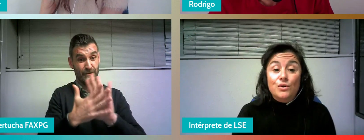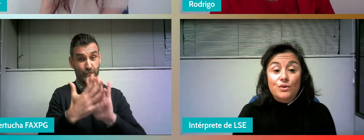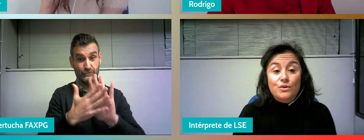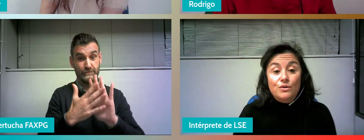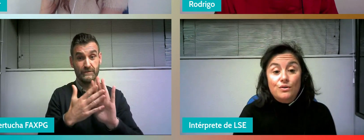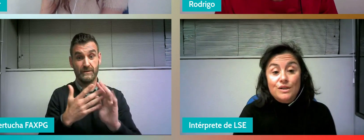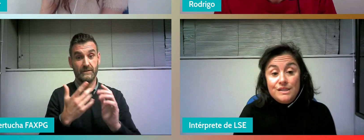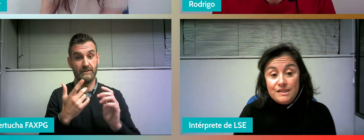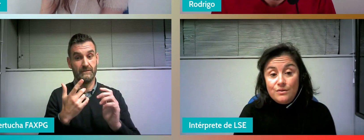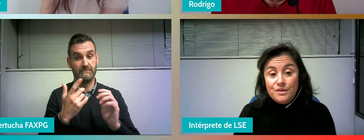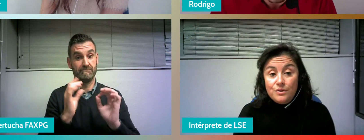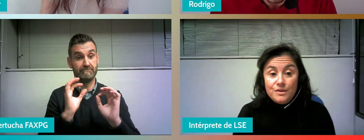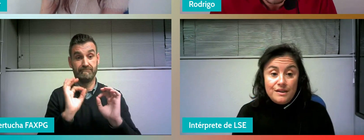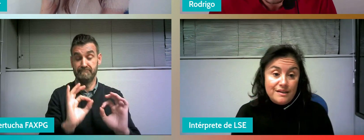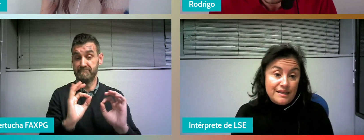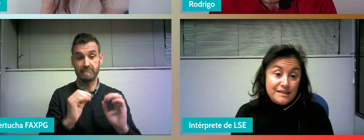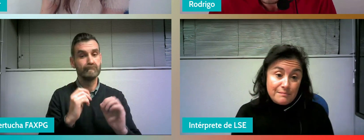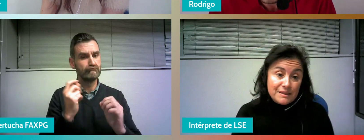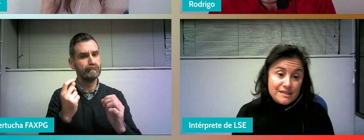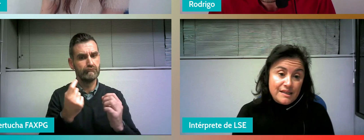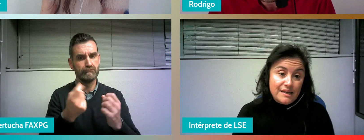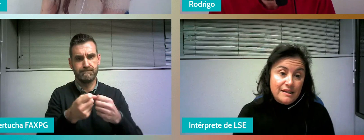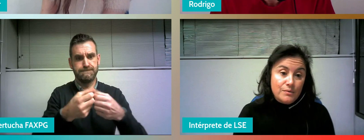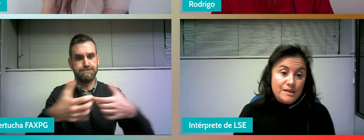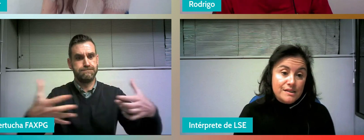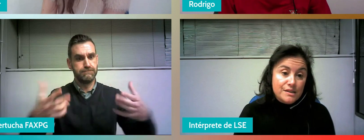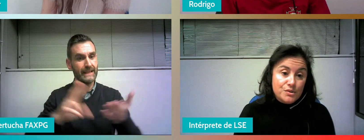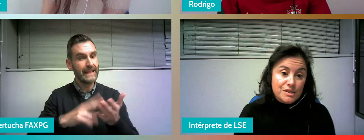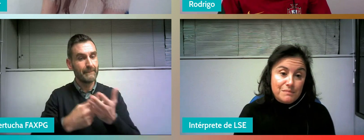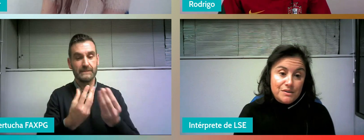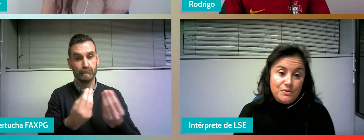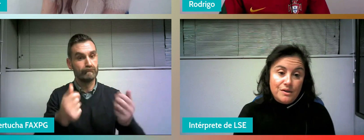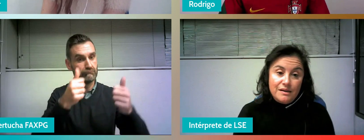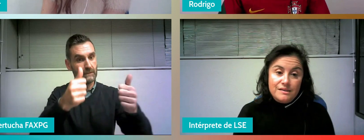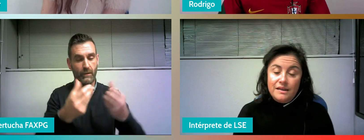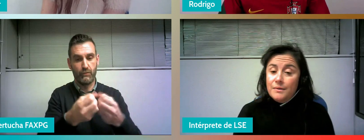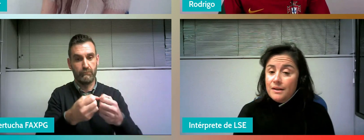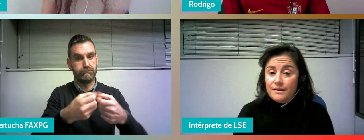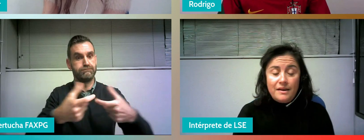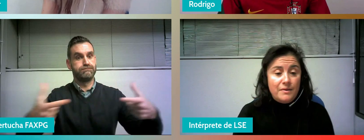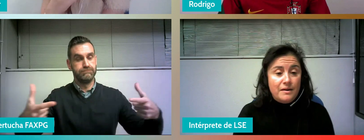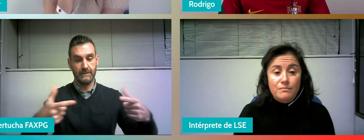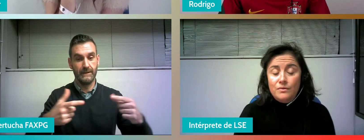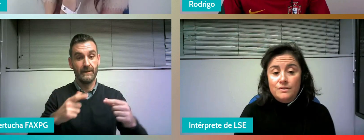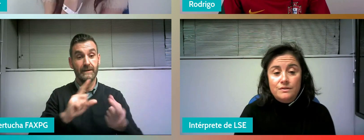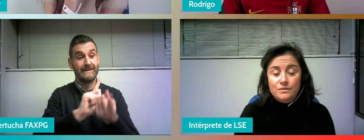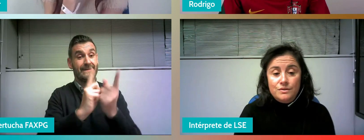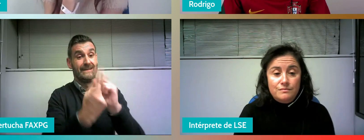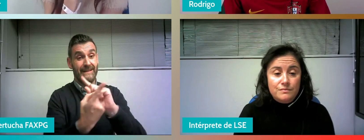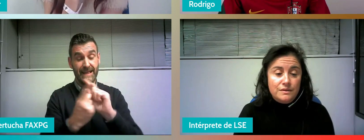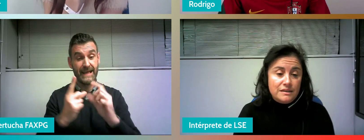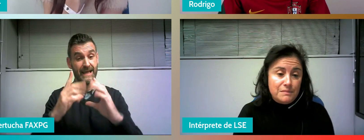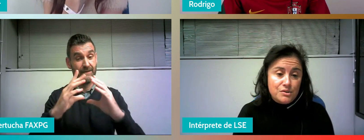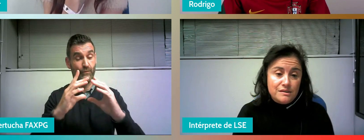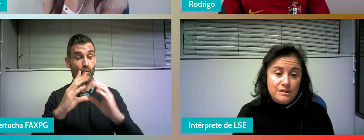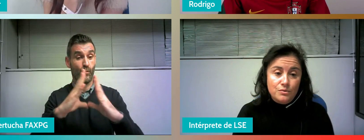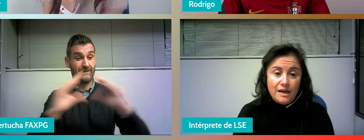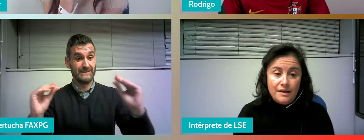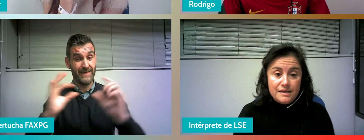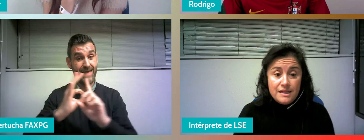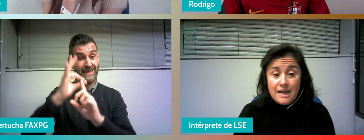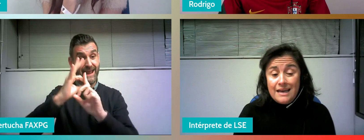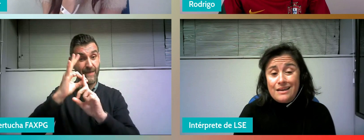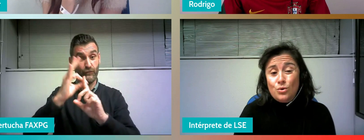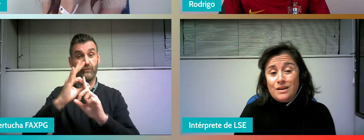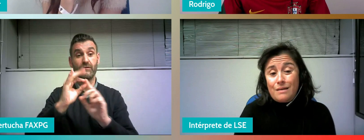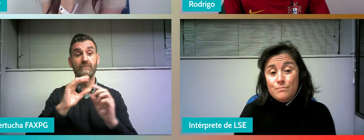cuando existía un ciclo de intérpretes de lengua de signos española, sí que la verdad es que había muchas personas